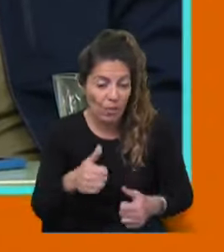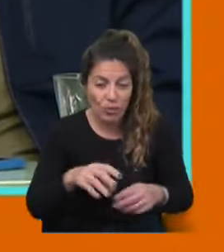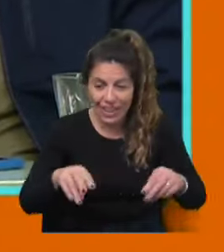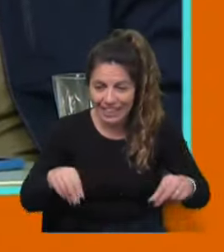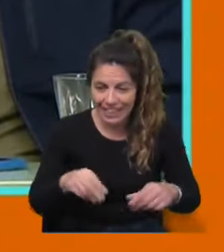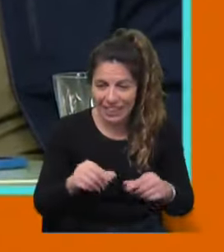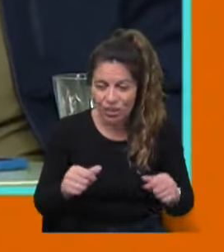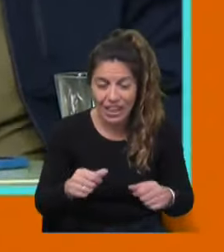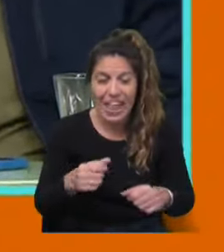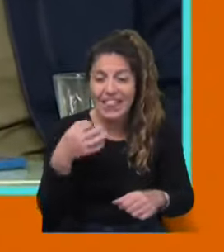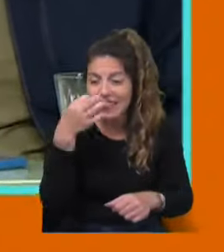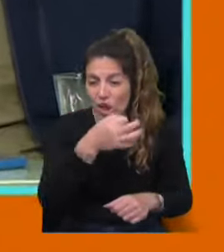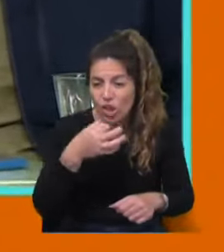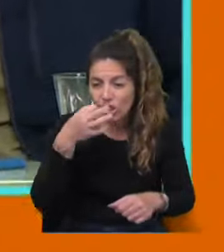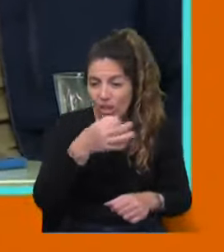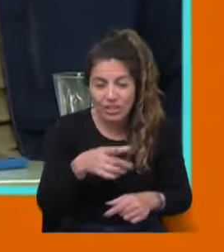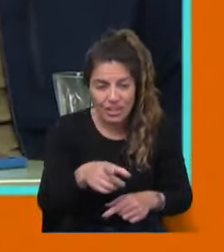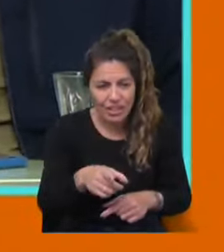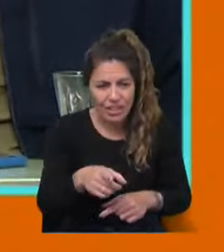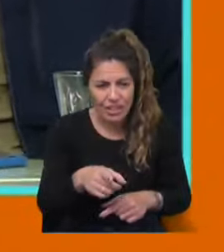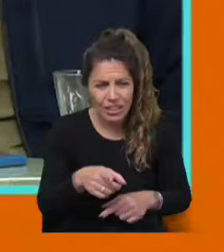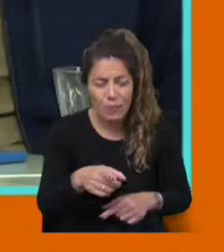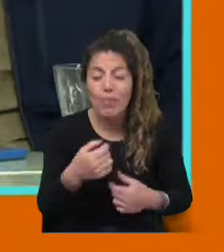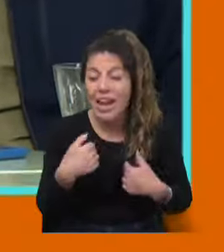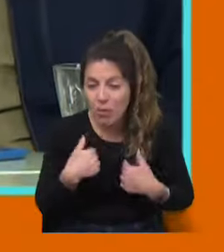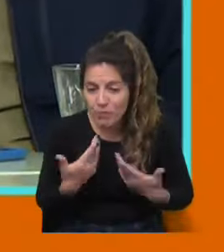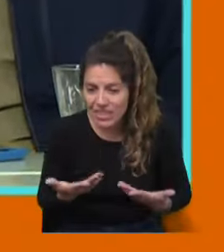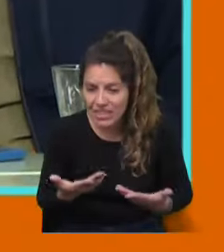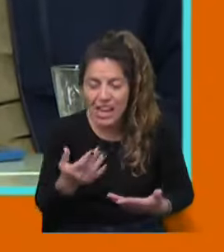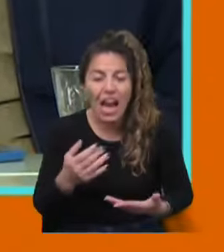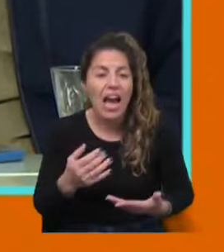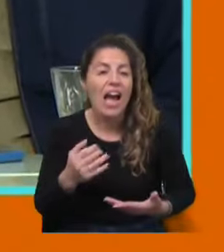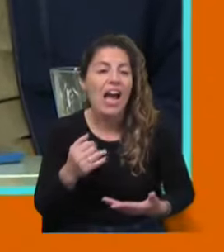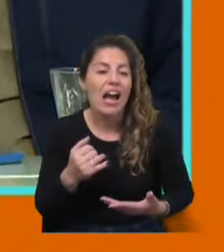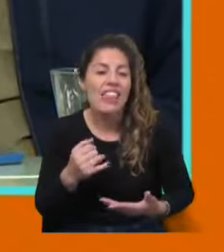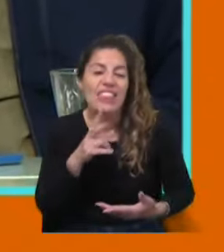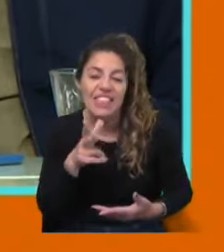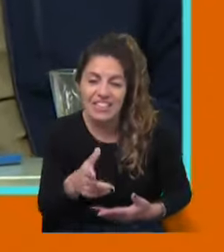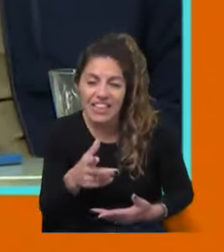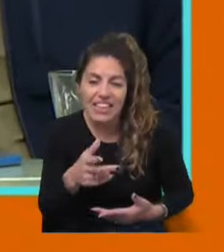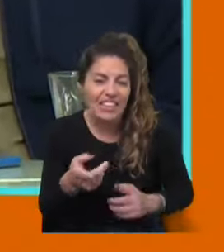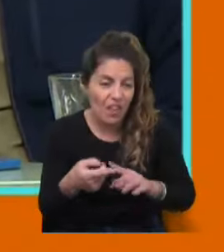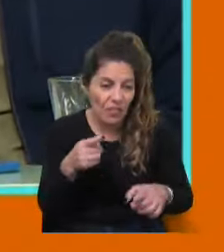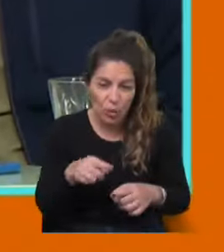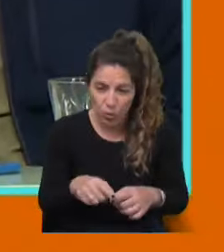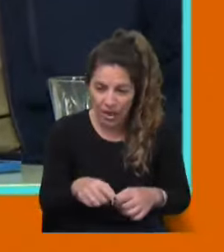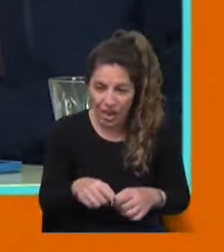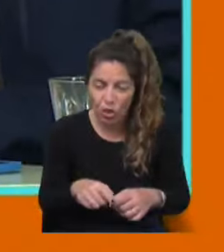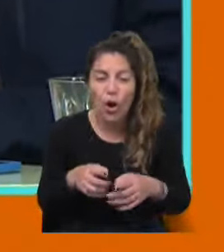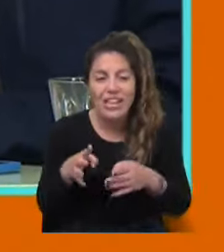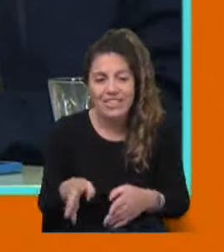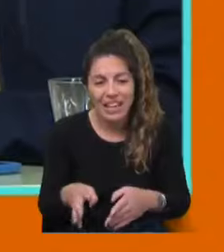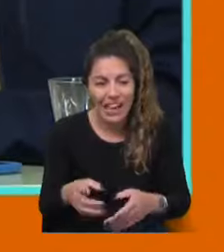territoriales de los narcos, que para mí hay algunas fuentes que dicen que está vinculado esa guerra